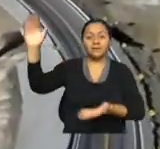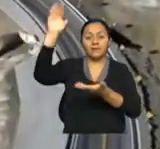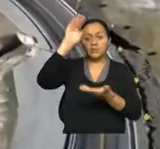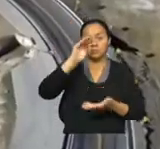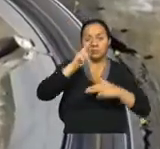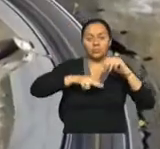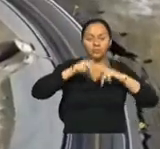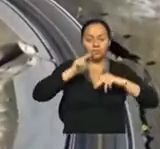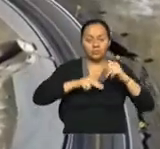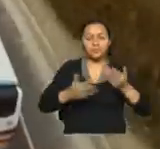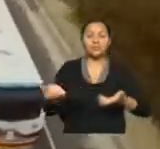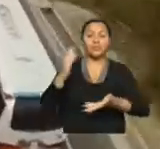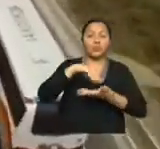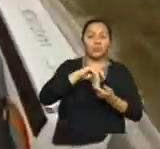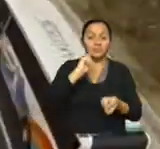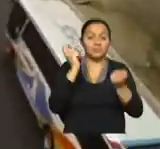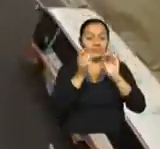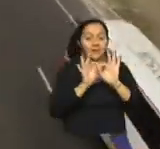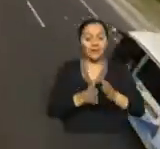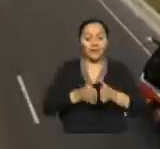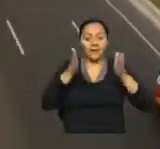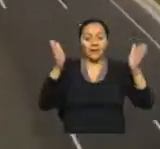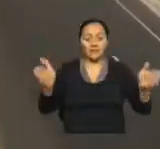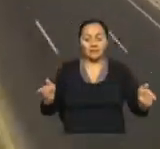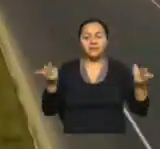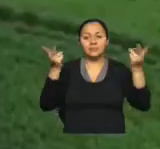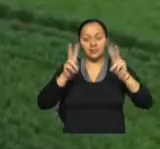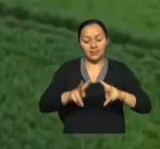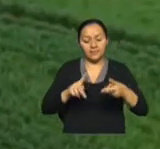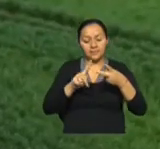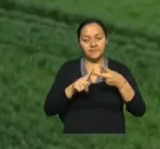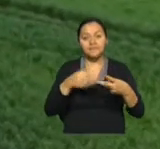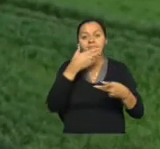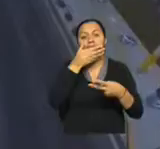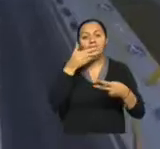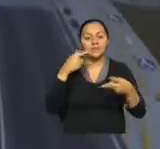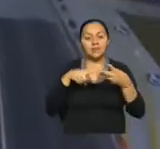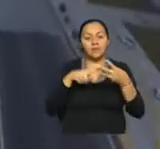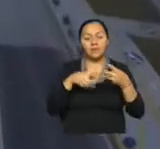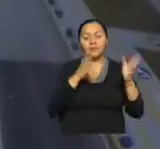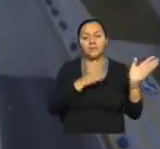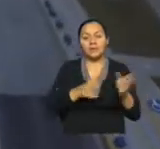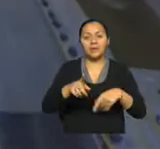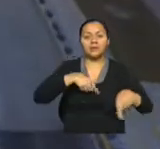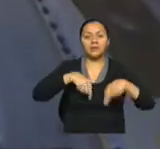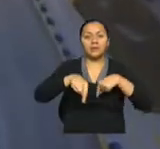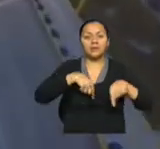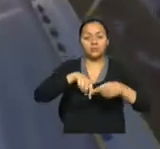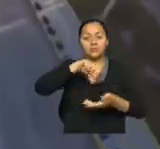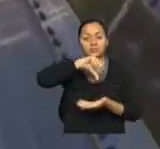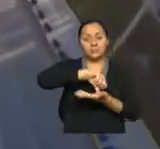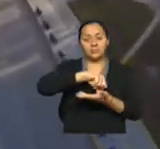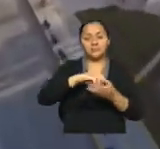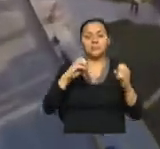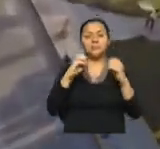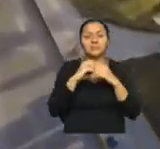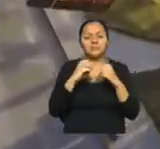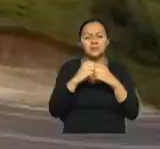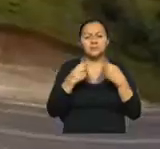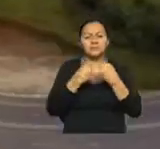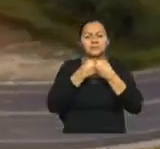construcción, reconstrucción y ampliación de la red vial estatal, mejoramiento del sistema de transporte urbano, evitar la congestión